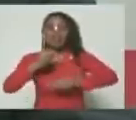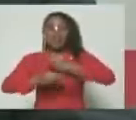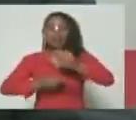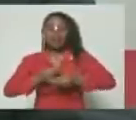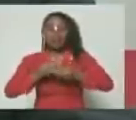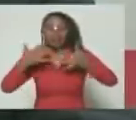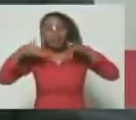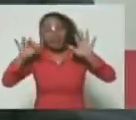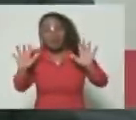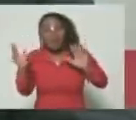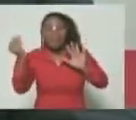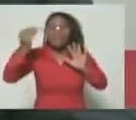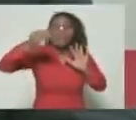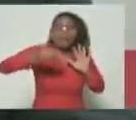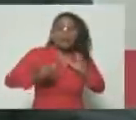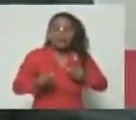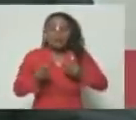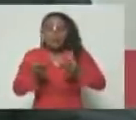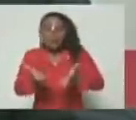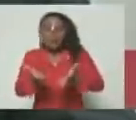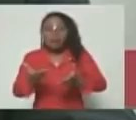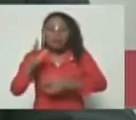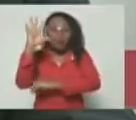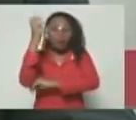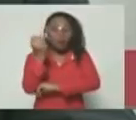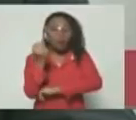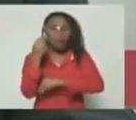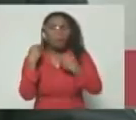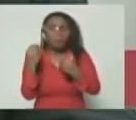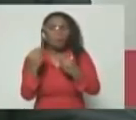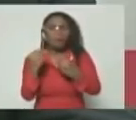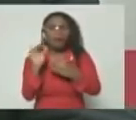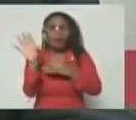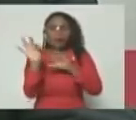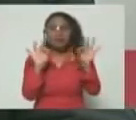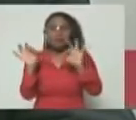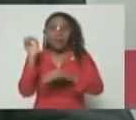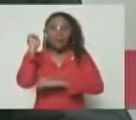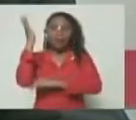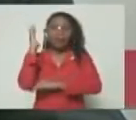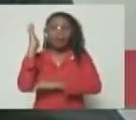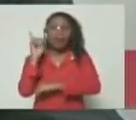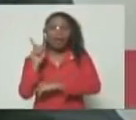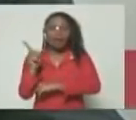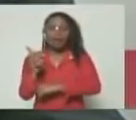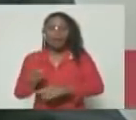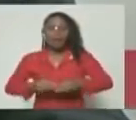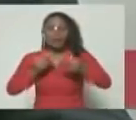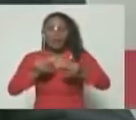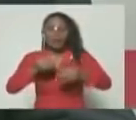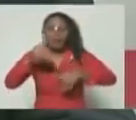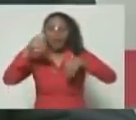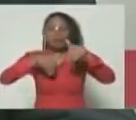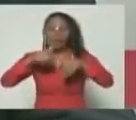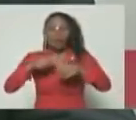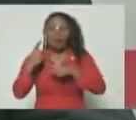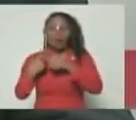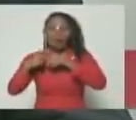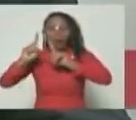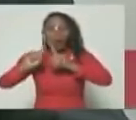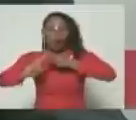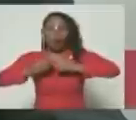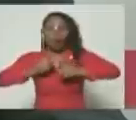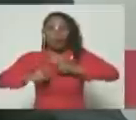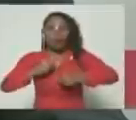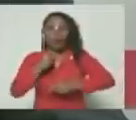quizás más garantías que las que se lograron para la elección parlamentaria. Y esas garantías electorales, que no son otra cosa que decirle a